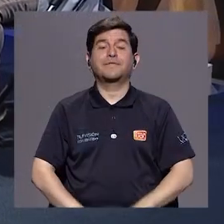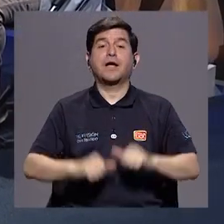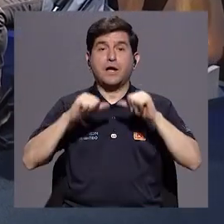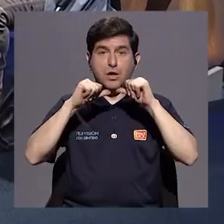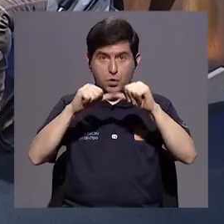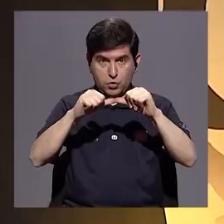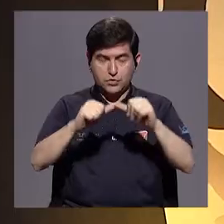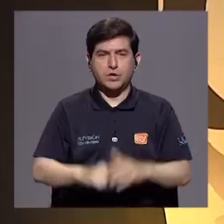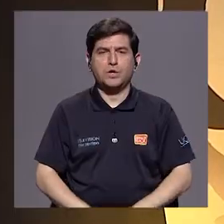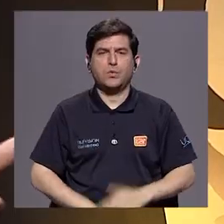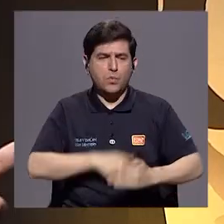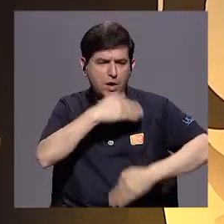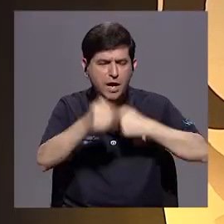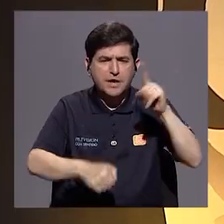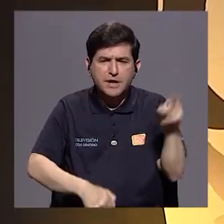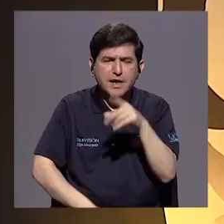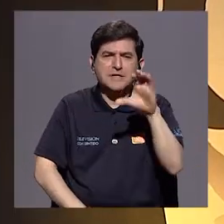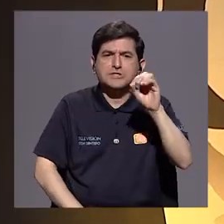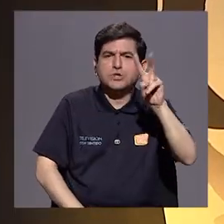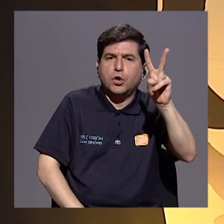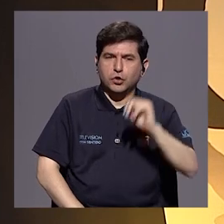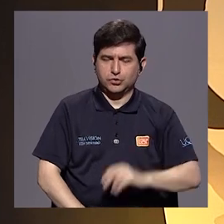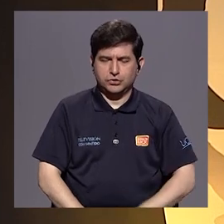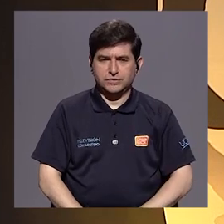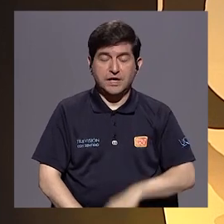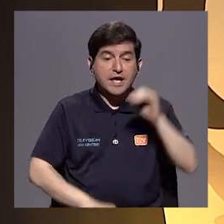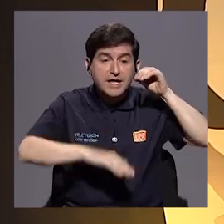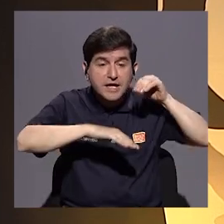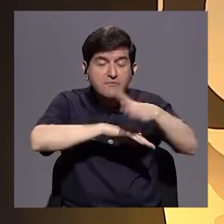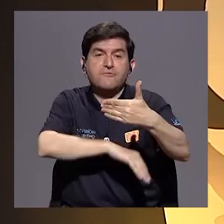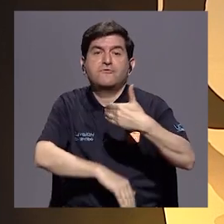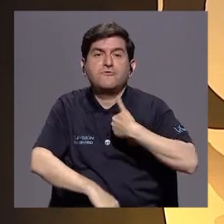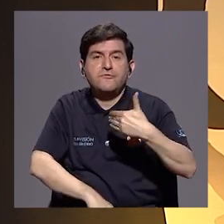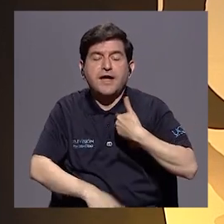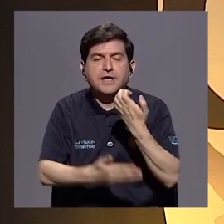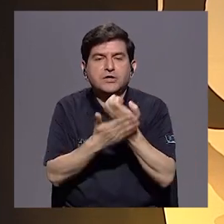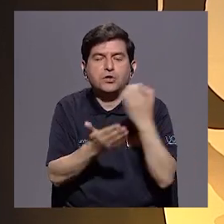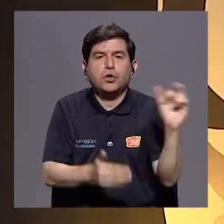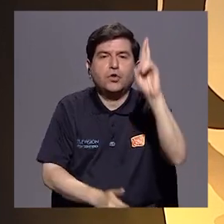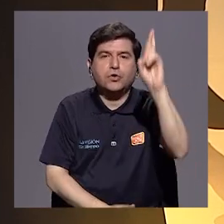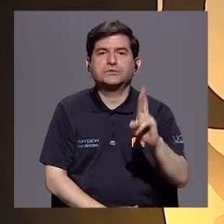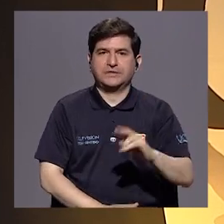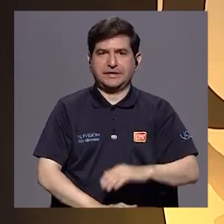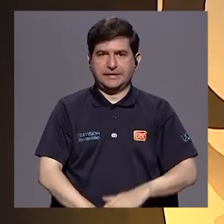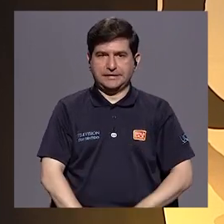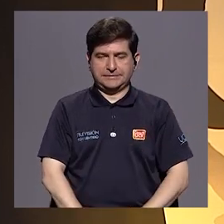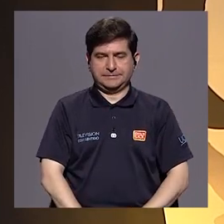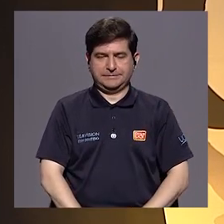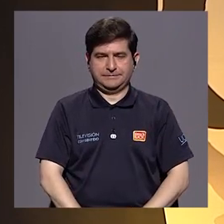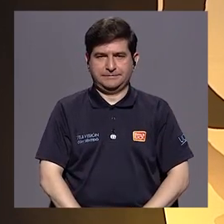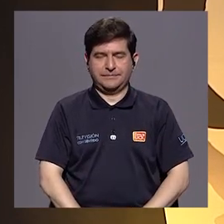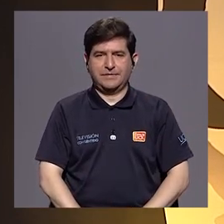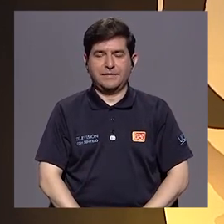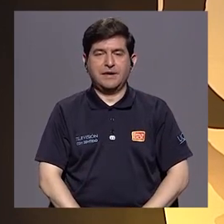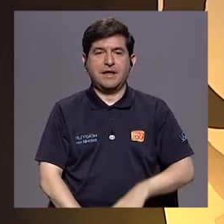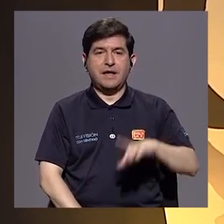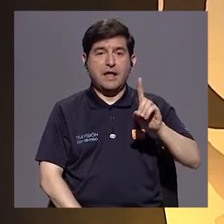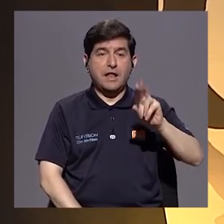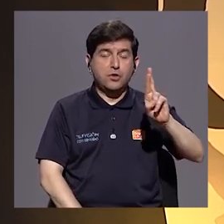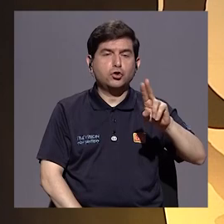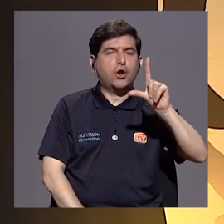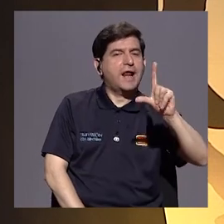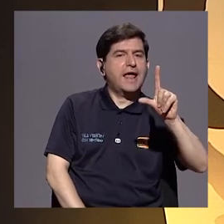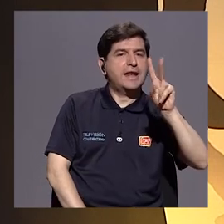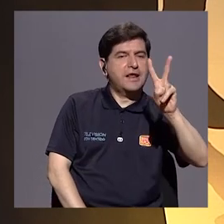continuamos con el proceso de carbonización y los efectos que tiene en la economía costarricense el doctor vargas